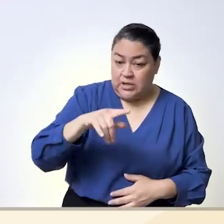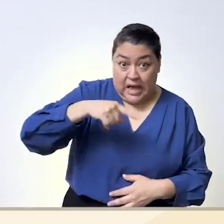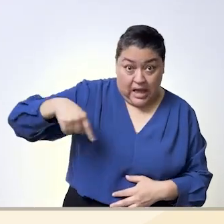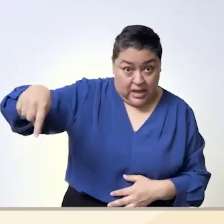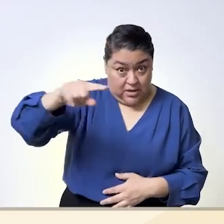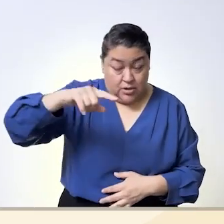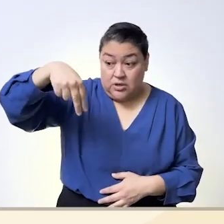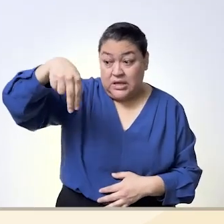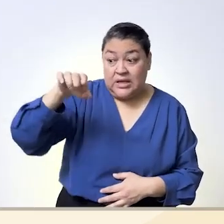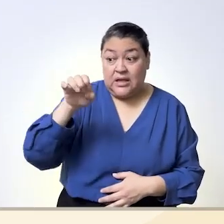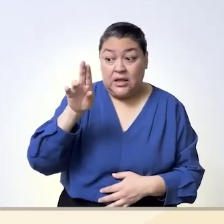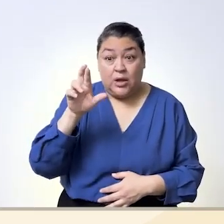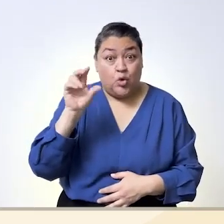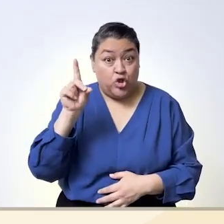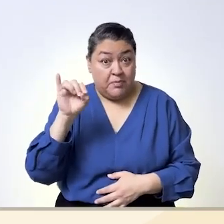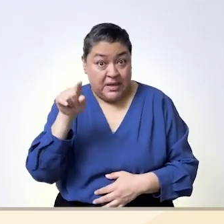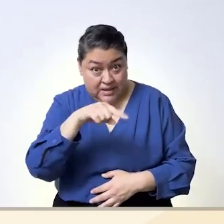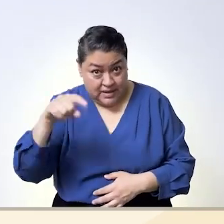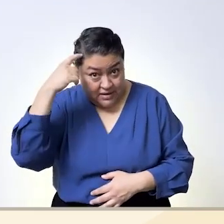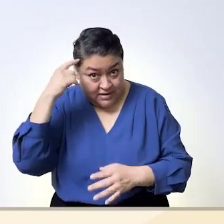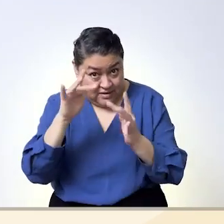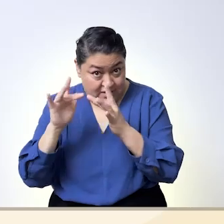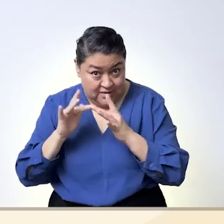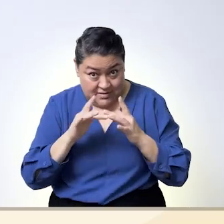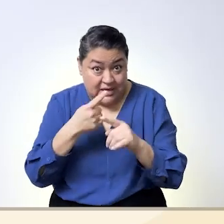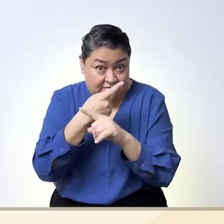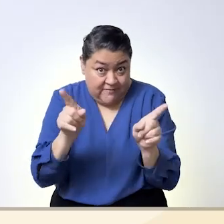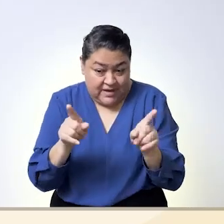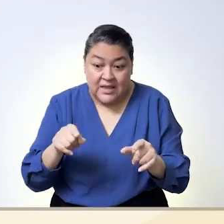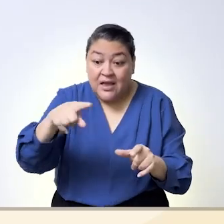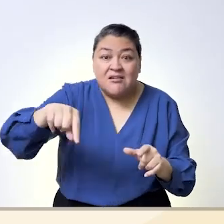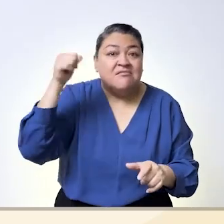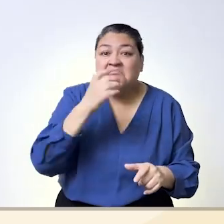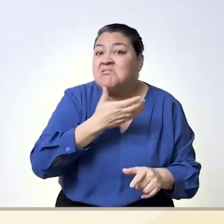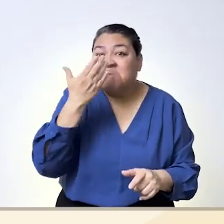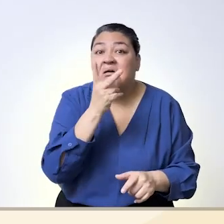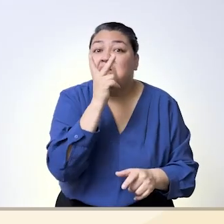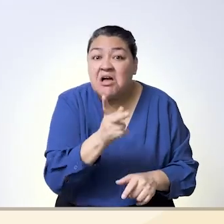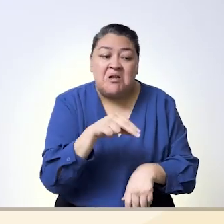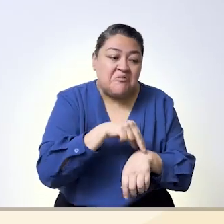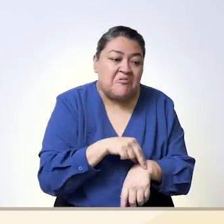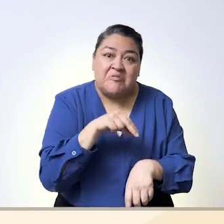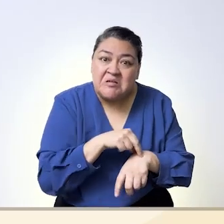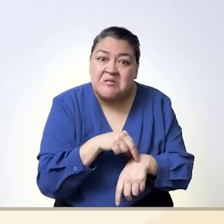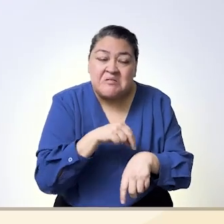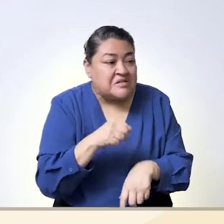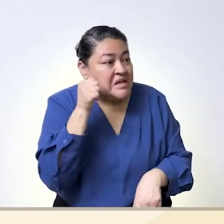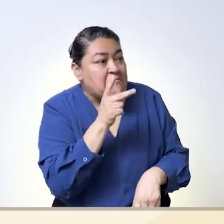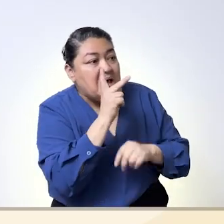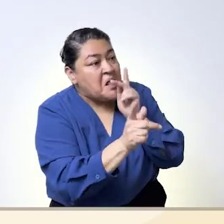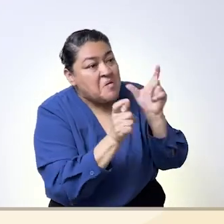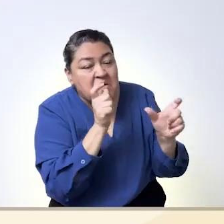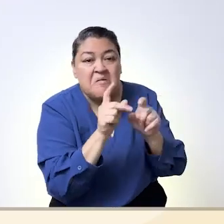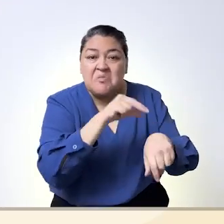banda neurodivergente sigue constantemente en espacios donde el modelo médico y su lenguaje es lo que predominan.